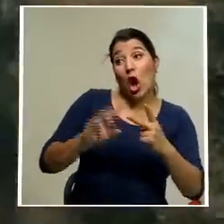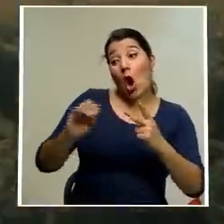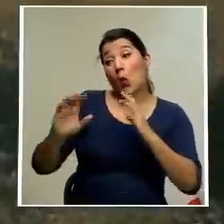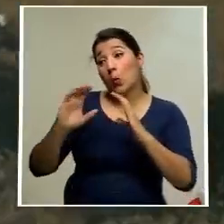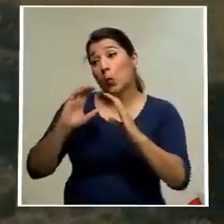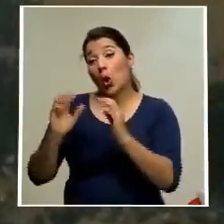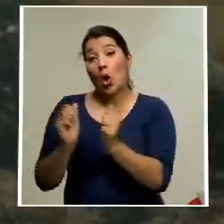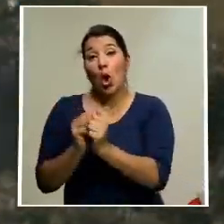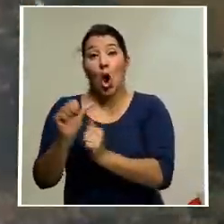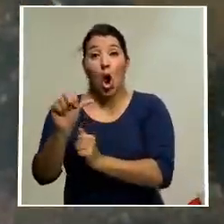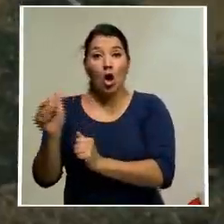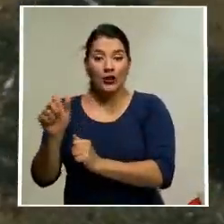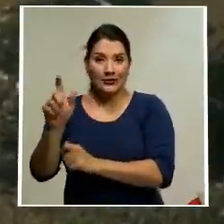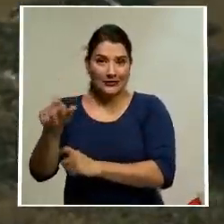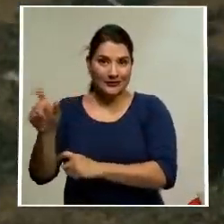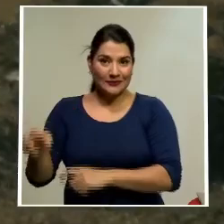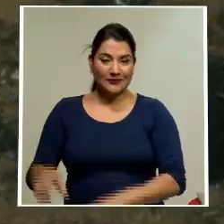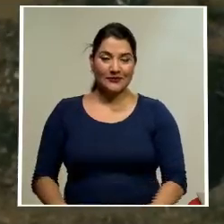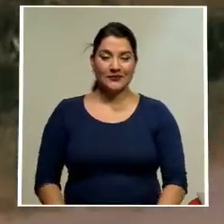otros emprendedores.